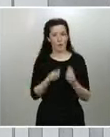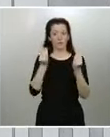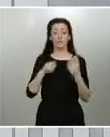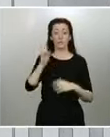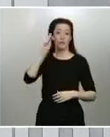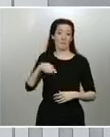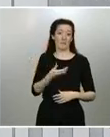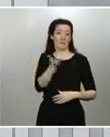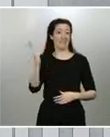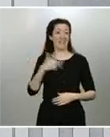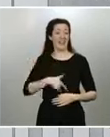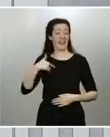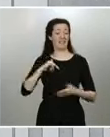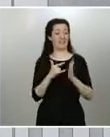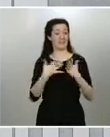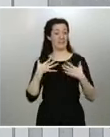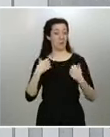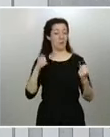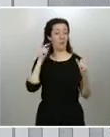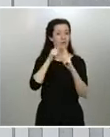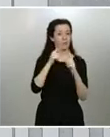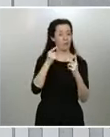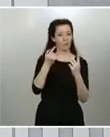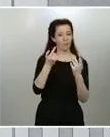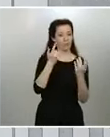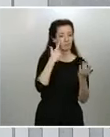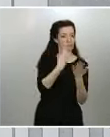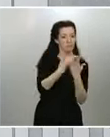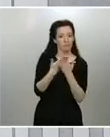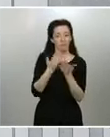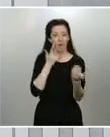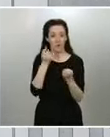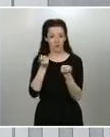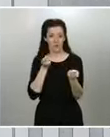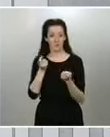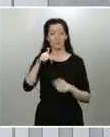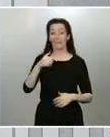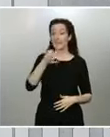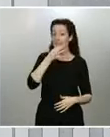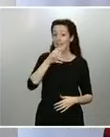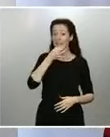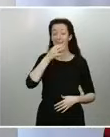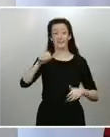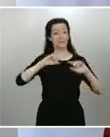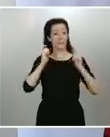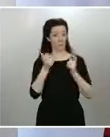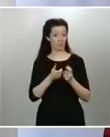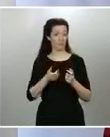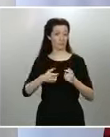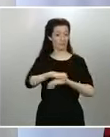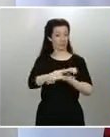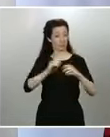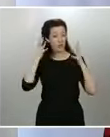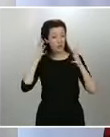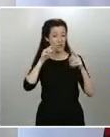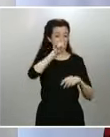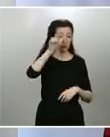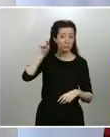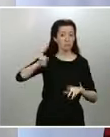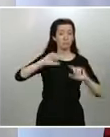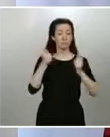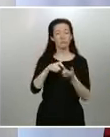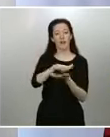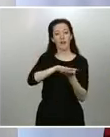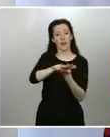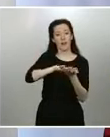esta tarde en la reunión del plenario del consejo interterritorial valoraremos esta nueva estrategia está estrategia adaptada a esta